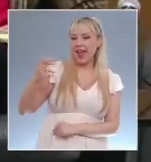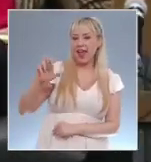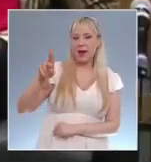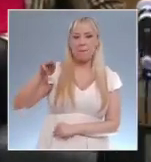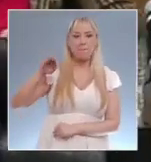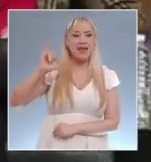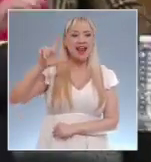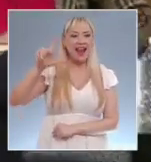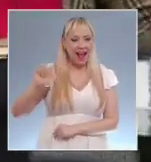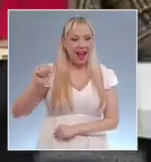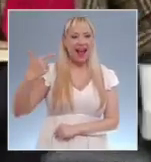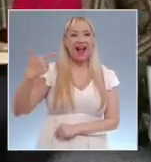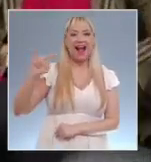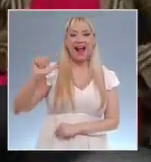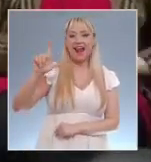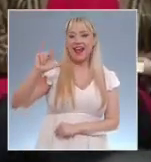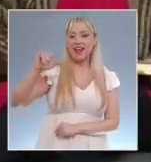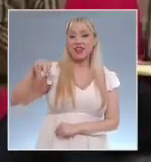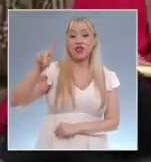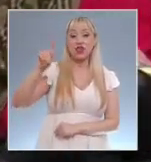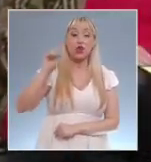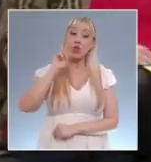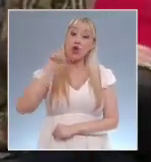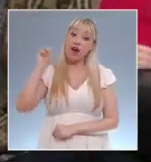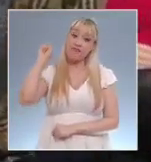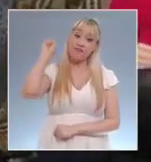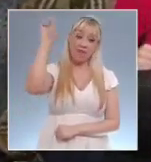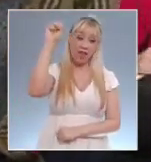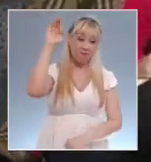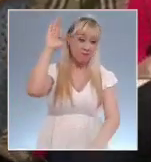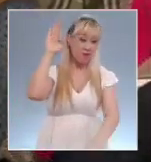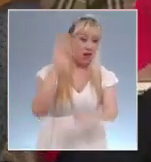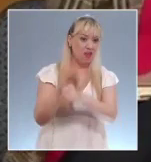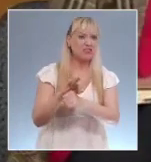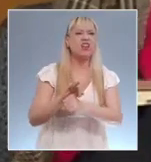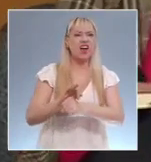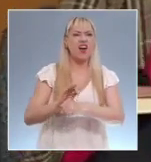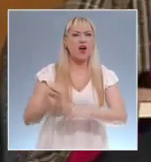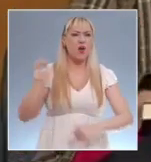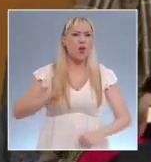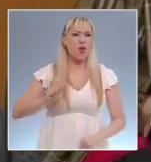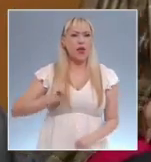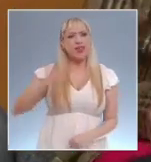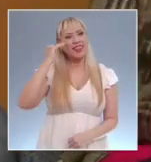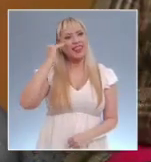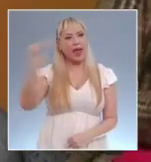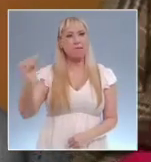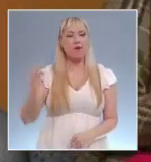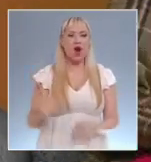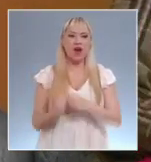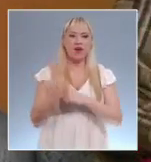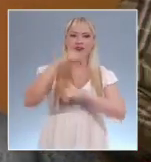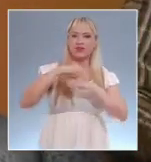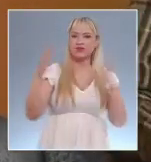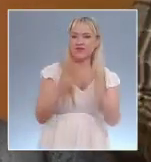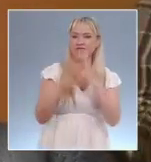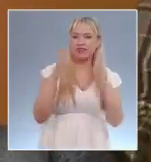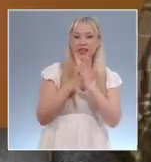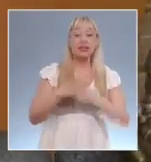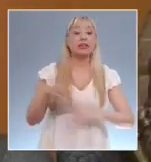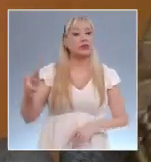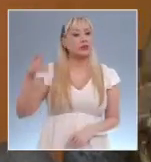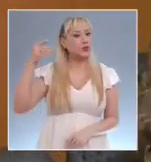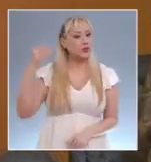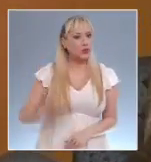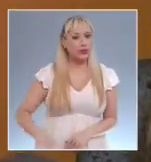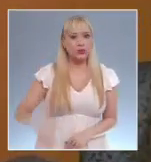La directora ejecutiva de la organización Impunidad Cero, Catalina Cune, lamentó que las mujeres siguen padeciendo problemas que se presentaban